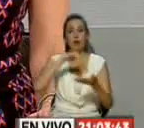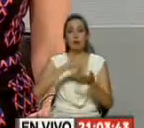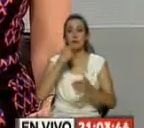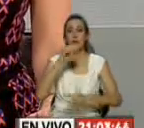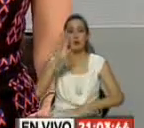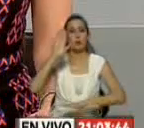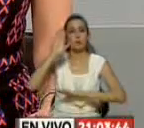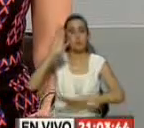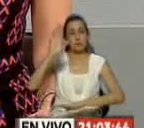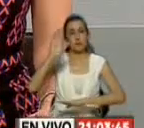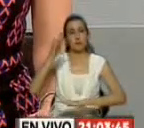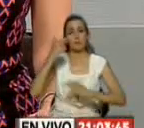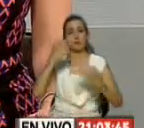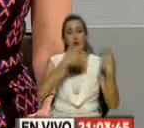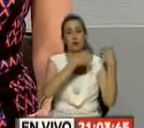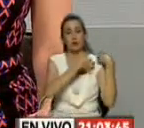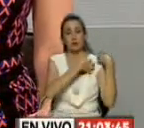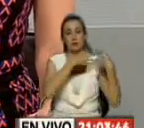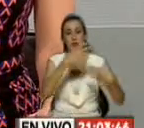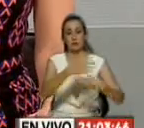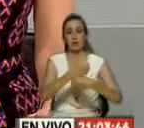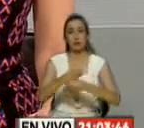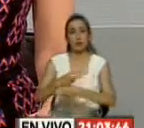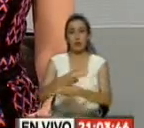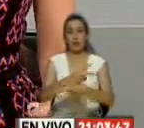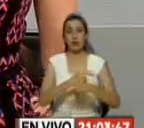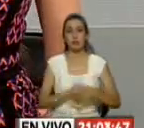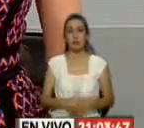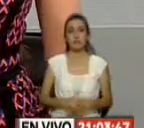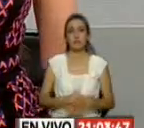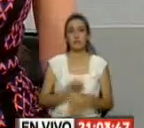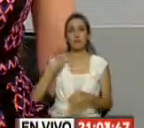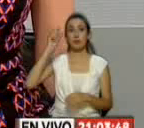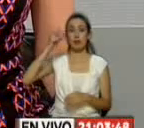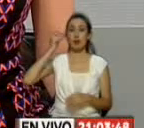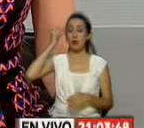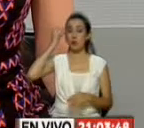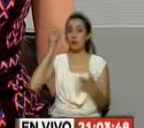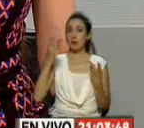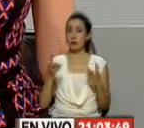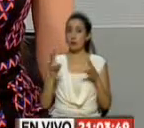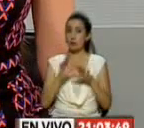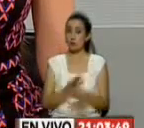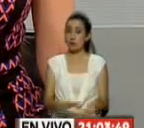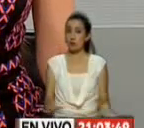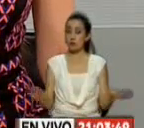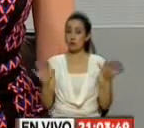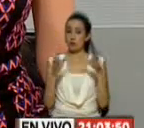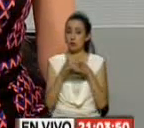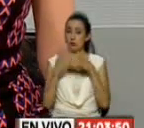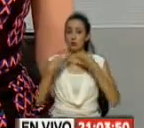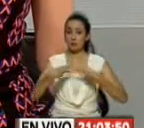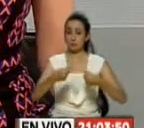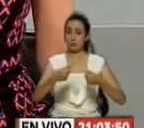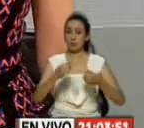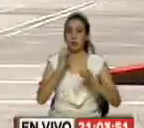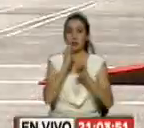país en la garantía de su seguridad. El gobierno, por su parte, al respecto de la inversión hacia la institución.